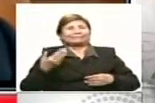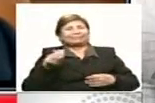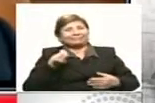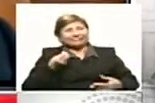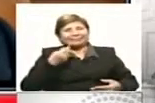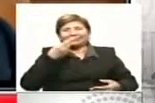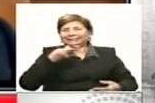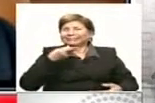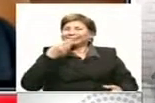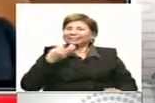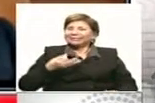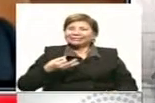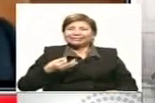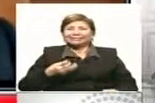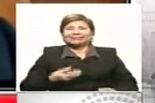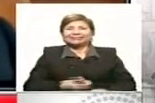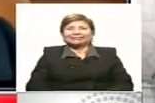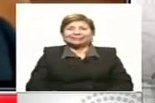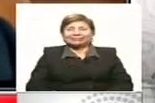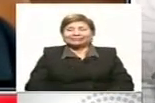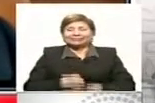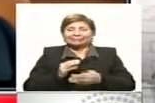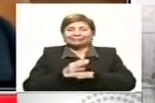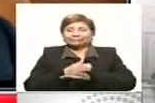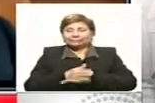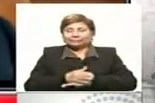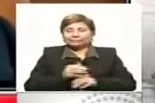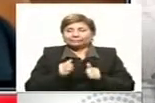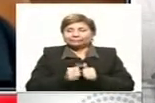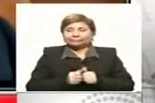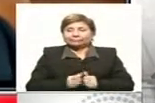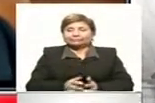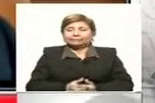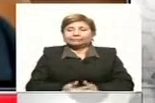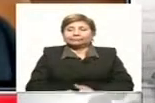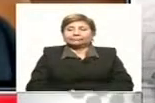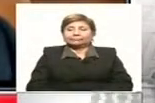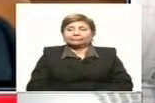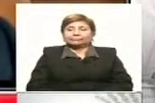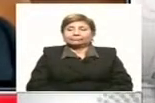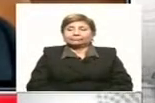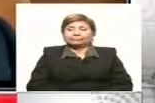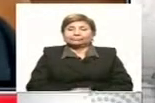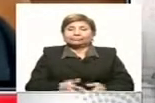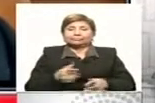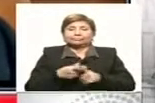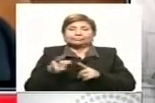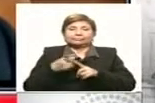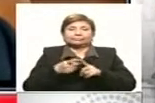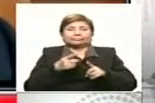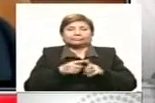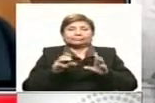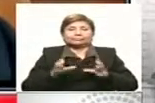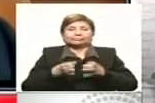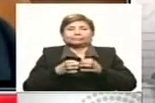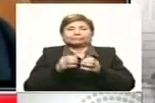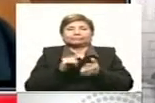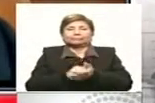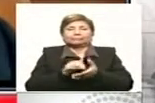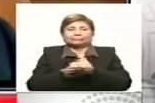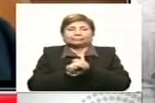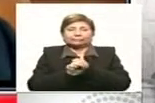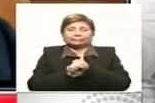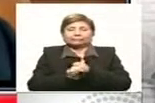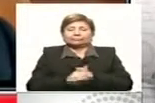que realmente a través de los diferentes congresistas, colegas,